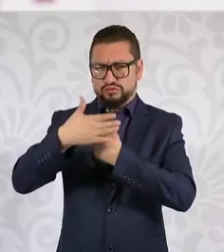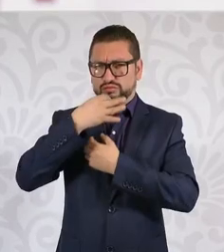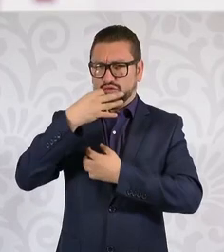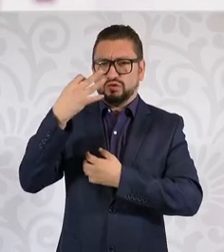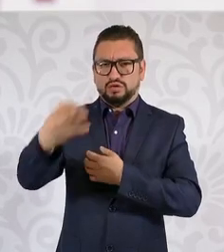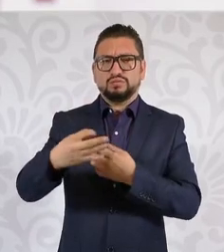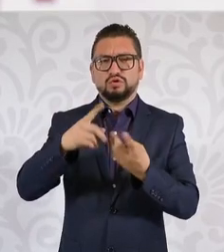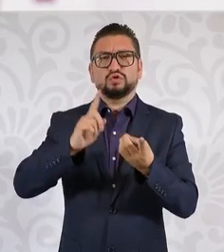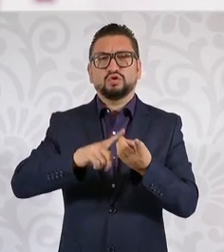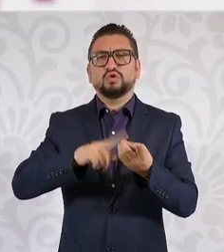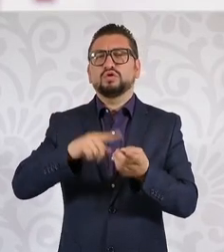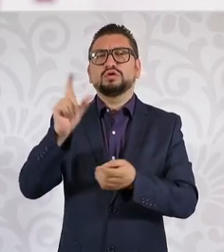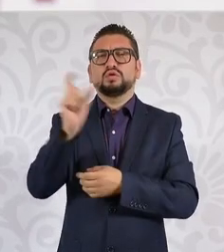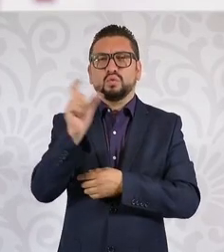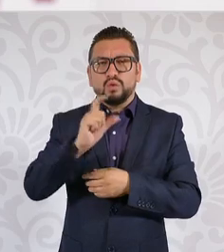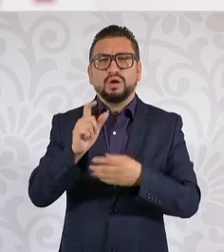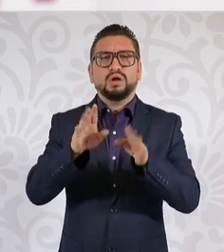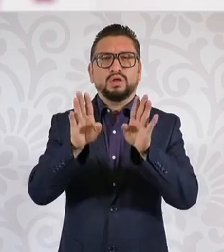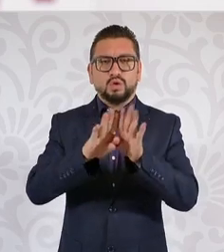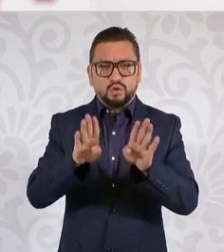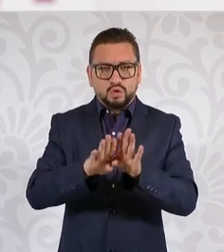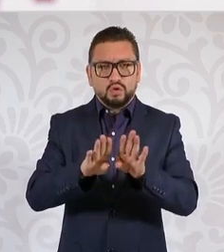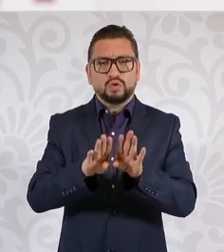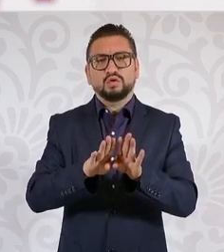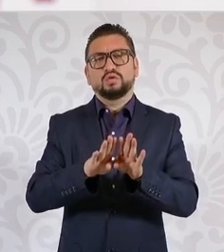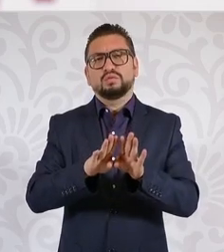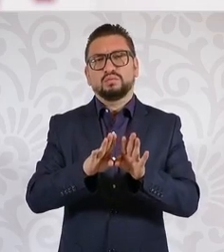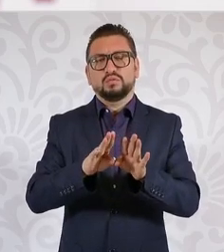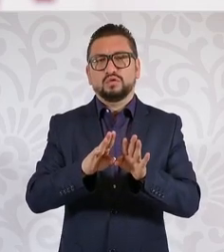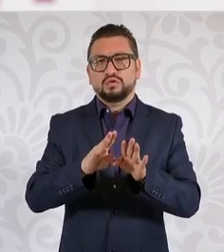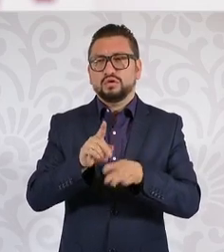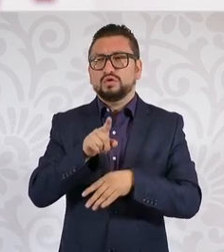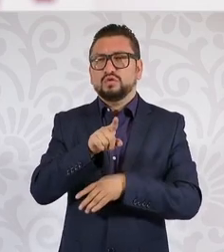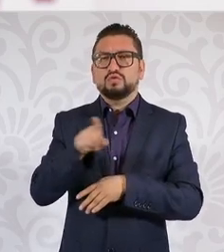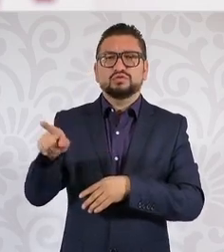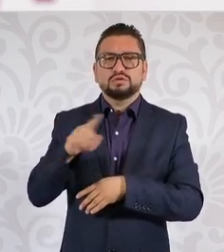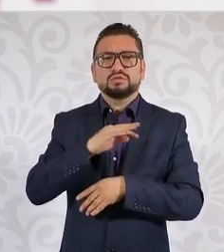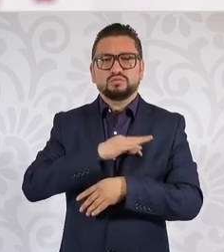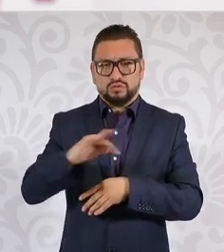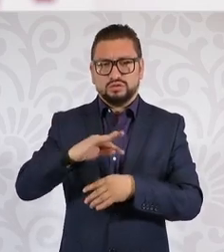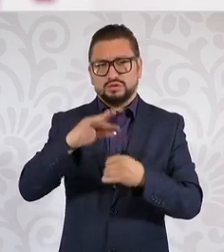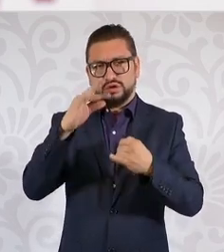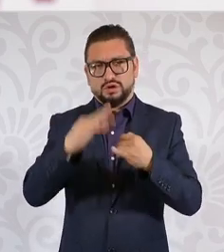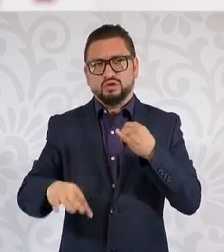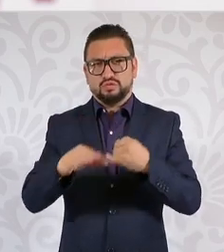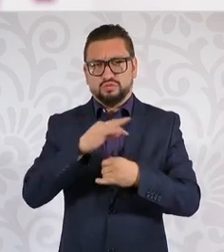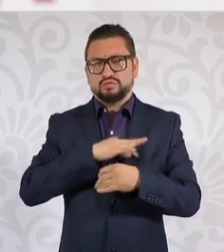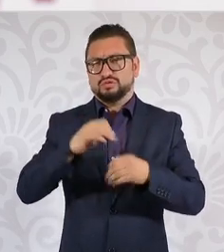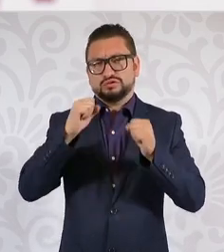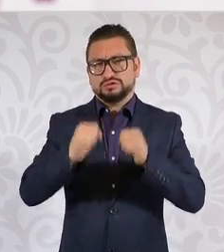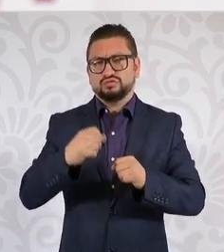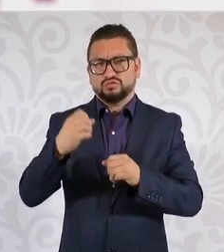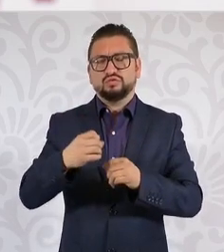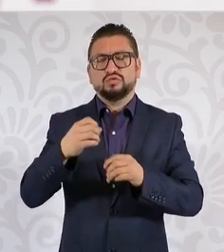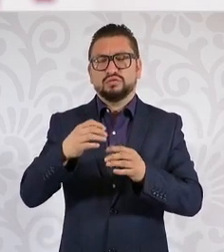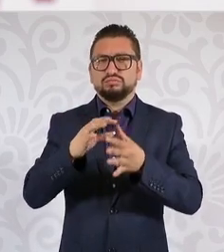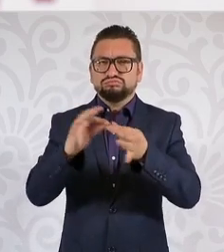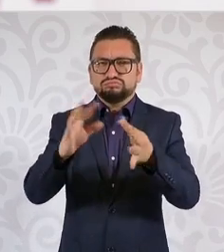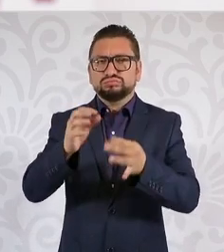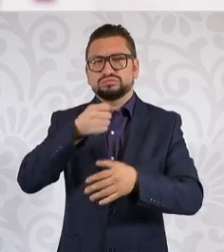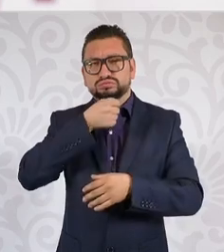dónde, cuándo serían, cómo serían y cómo pueden ustedes. Después, al final, va a haber una conferencia de prensa para que se